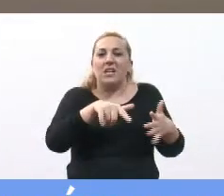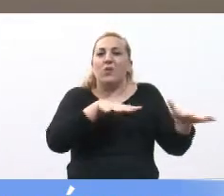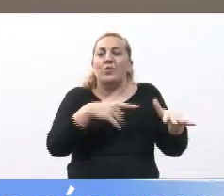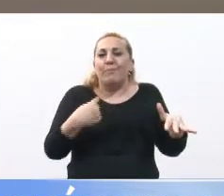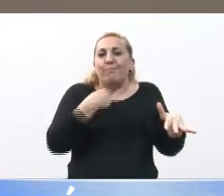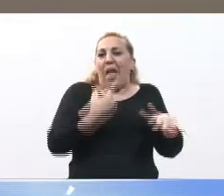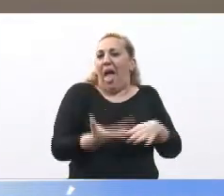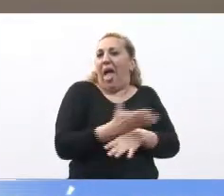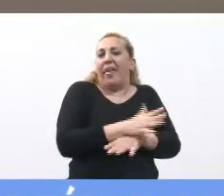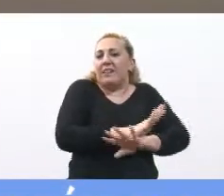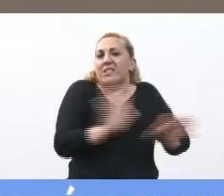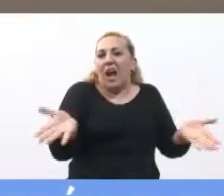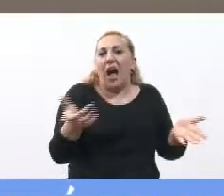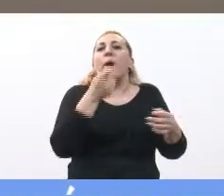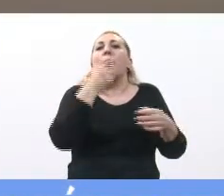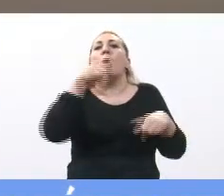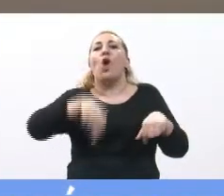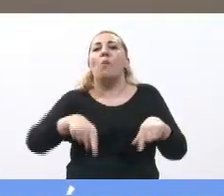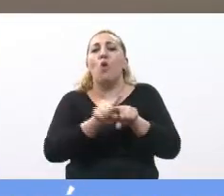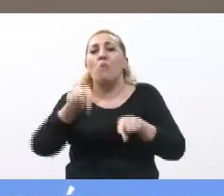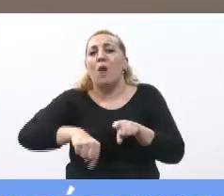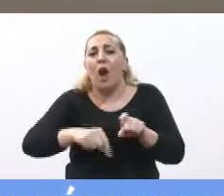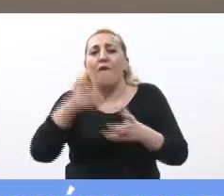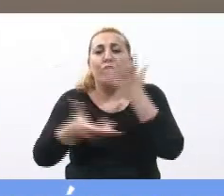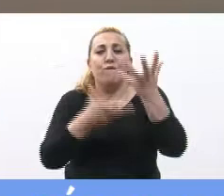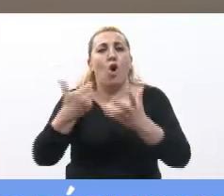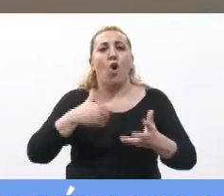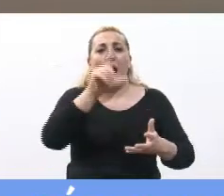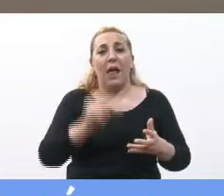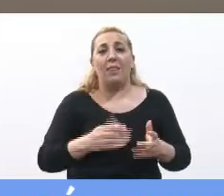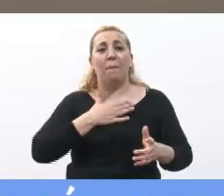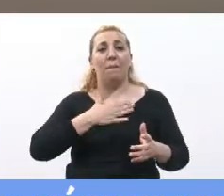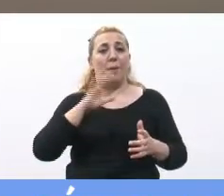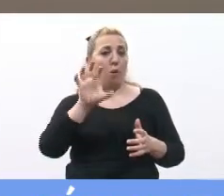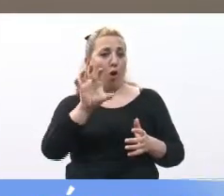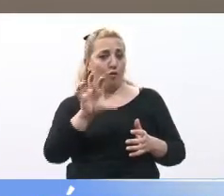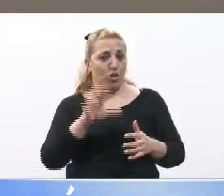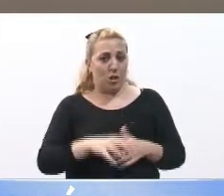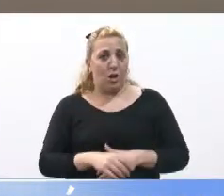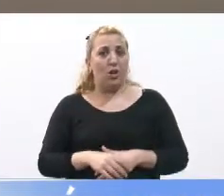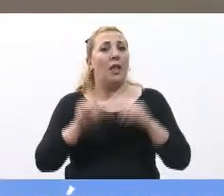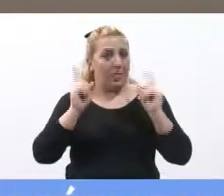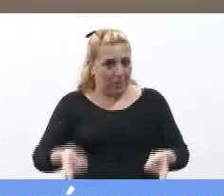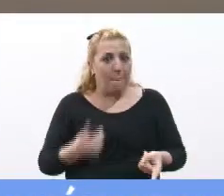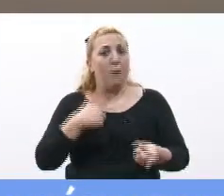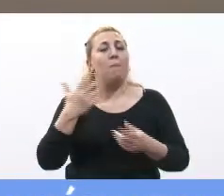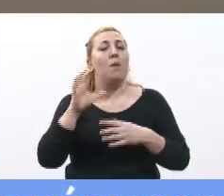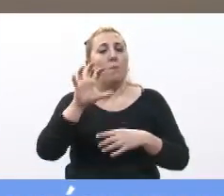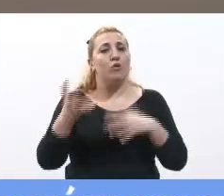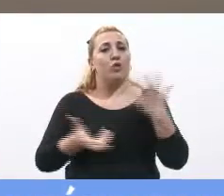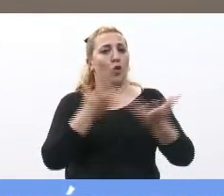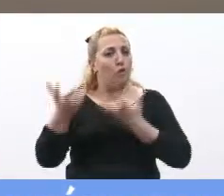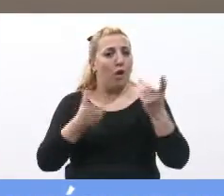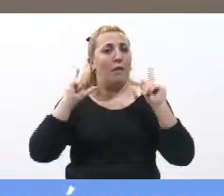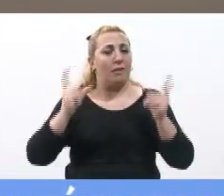pueden ser los incendios que han estado haciendo llorar a la Argentina y del cual mi provincia no ha quedado exenta. Hemos tenido nosotros